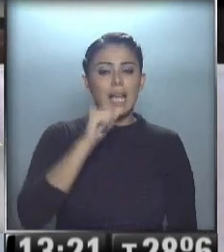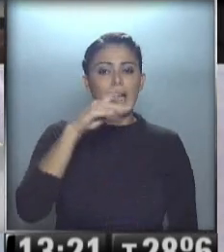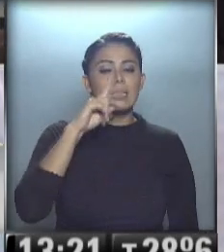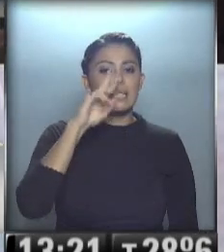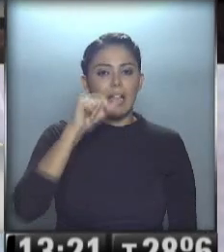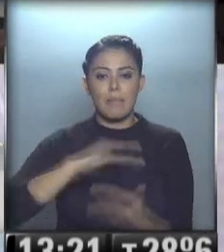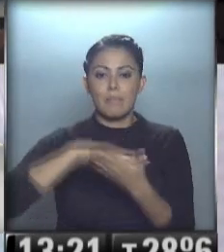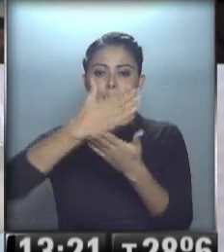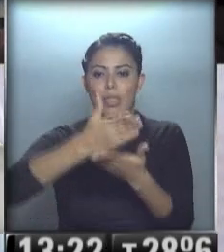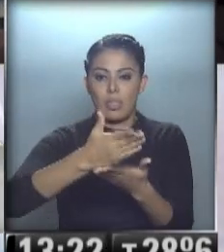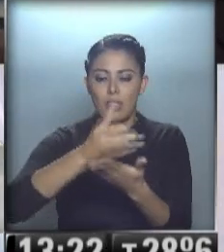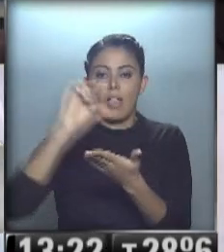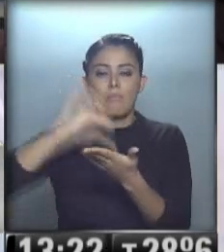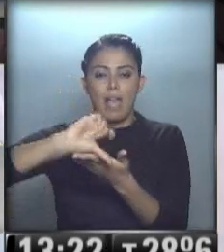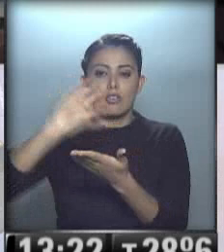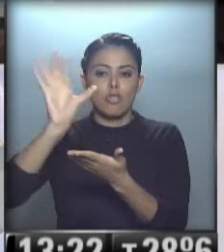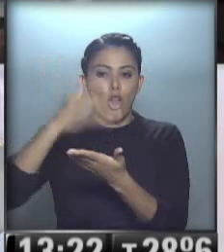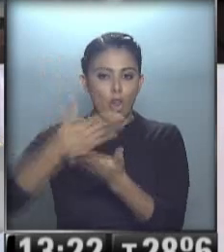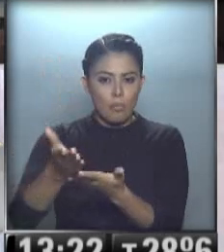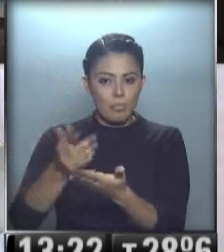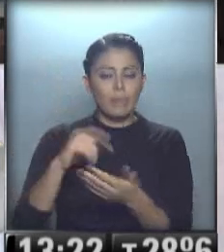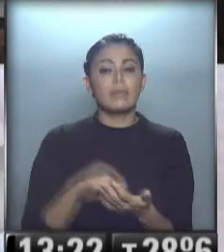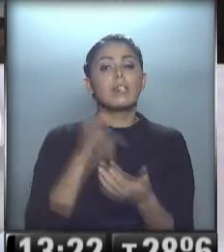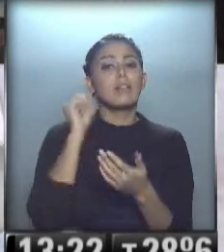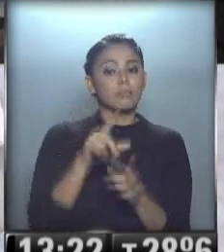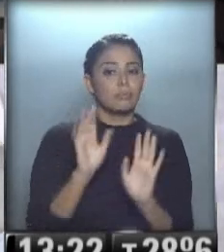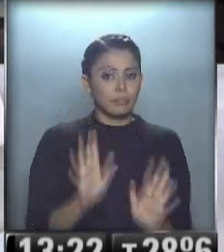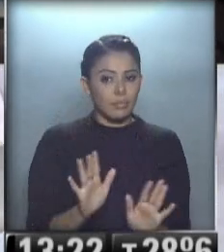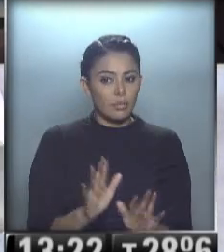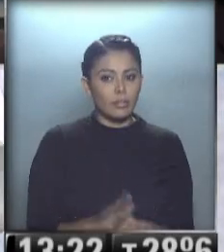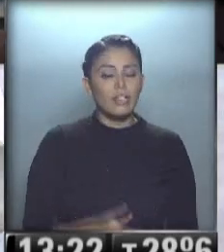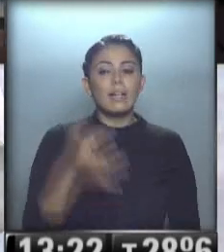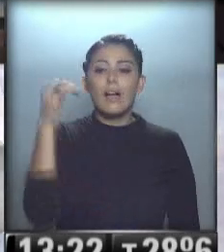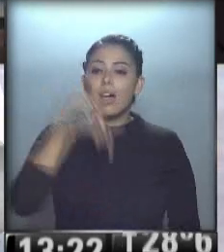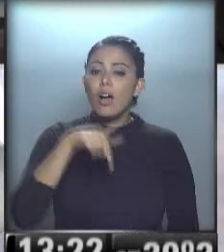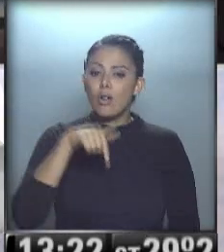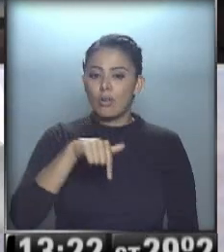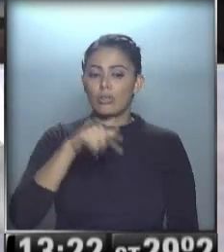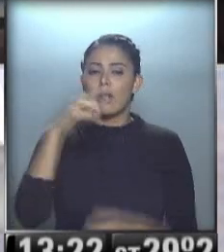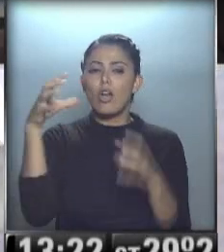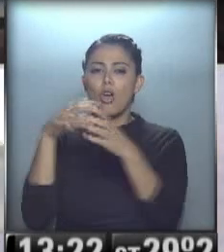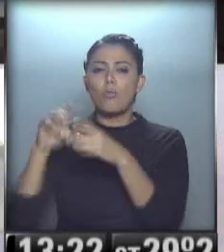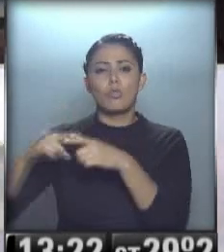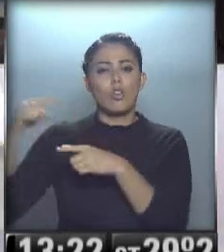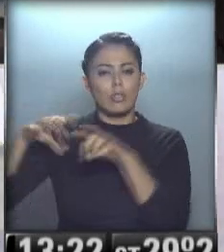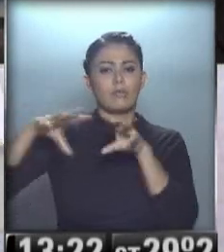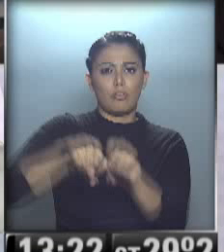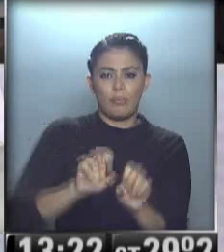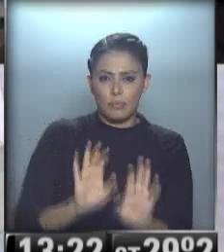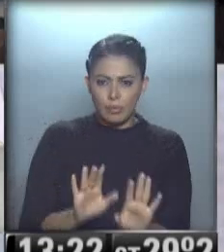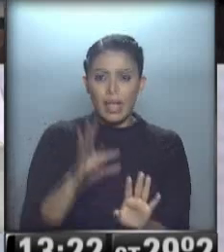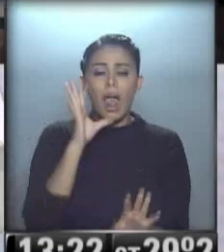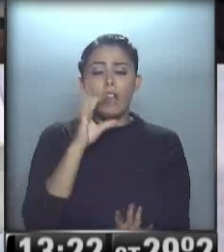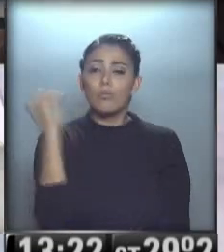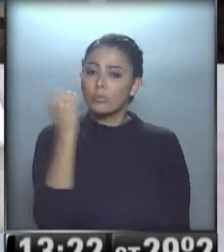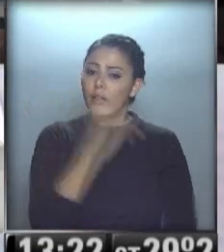fronterizo con Colombia y donde la capital San Cristóbal claramente está tomada por los sectores De oposición y un detalle para